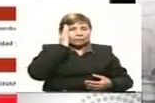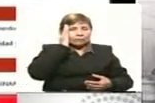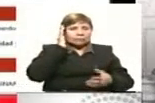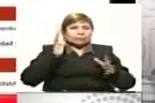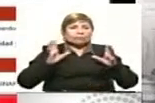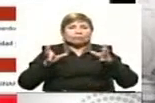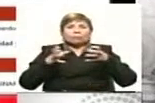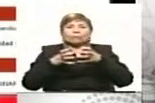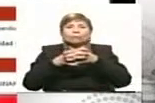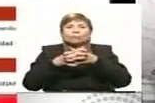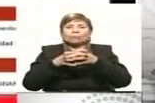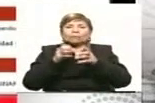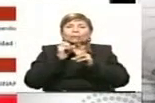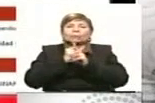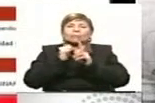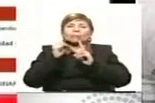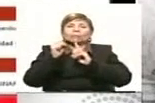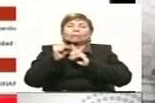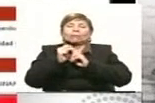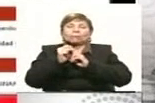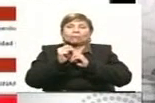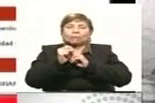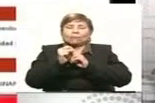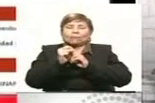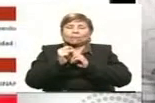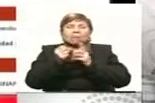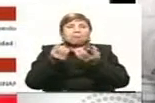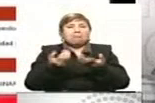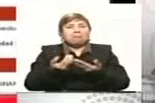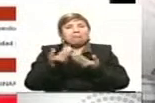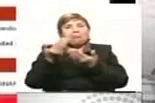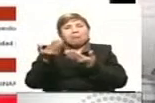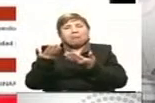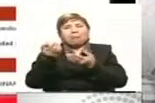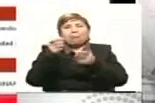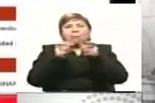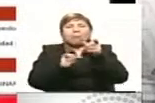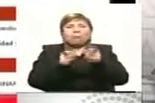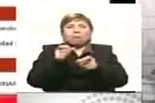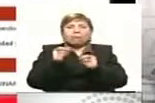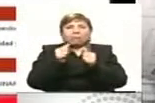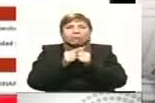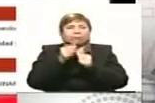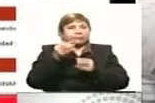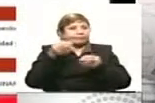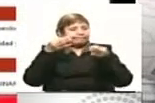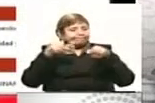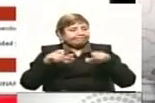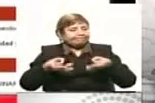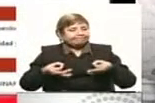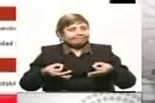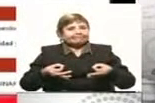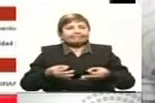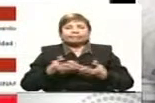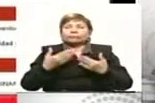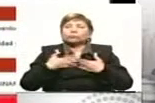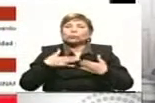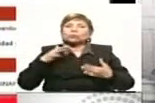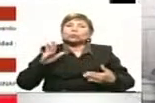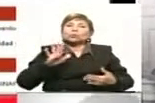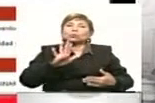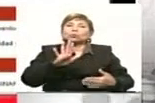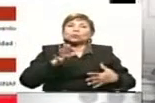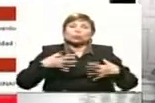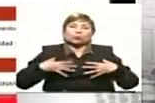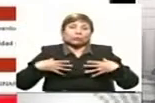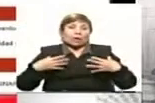de condicionantes sociales que permitan darle al ciudadano las condiciones adecuadas para la protección de su salud, ¿no?